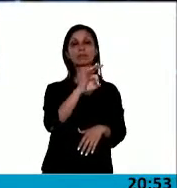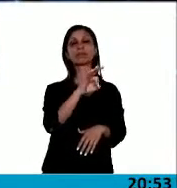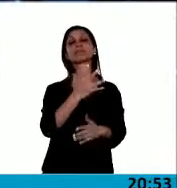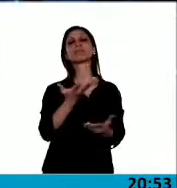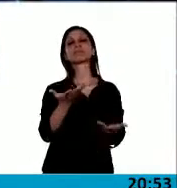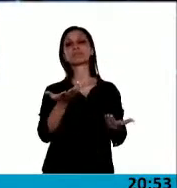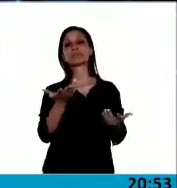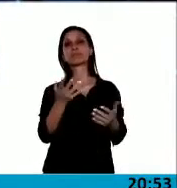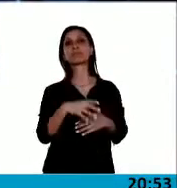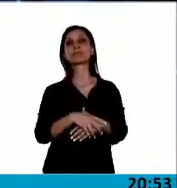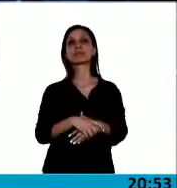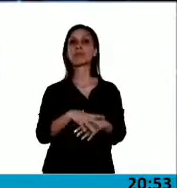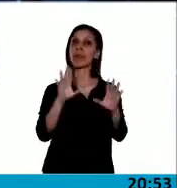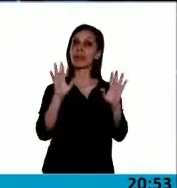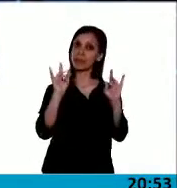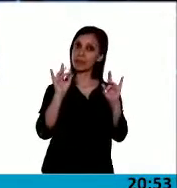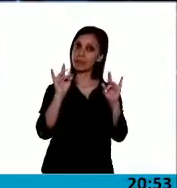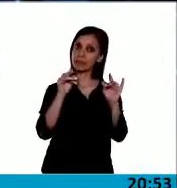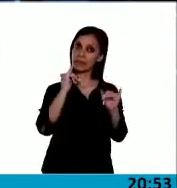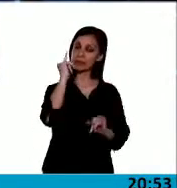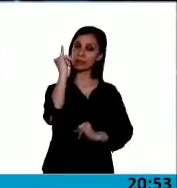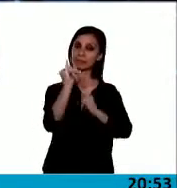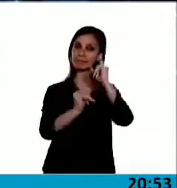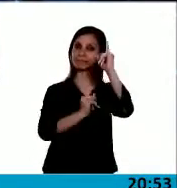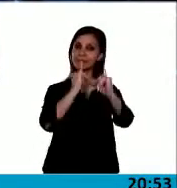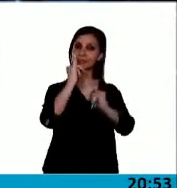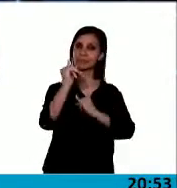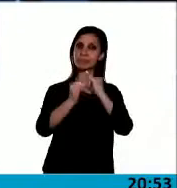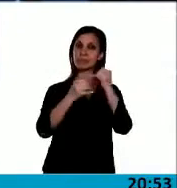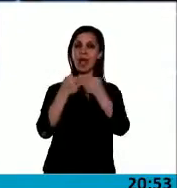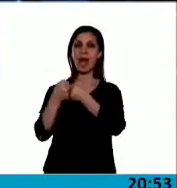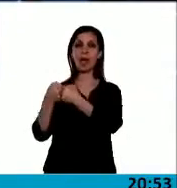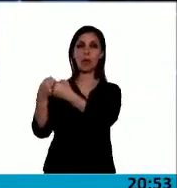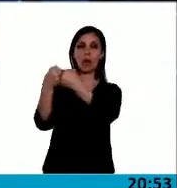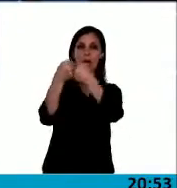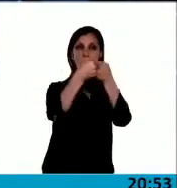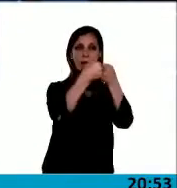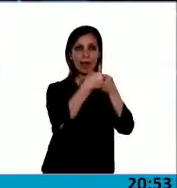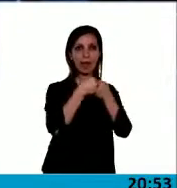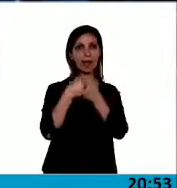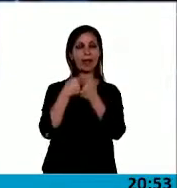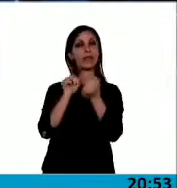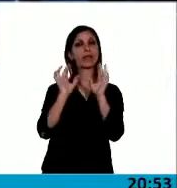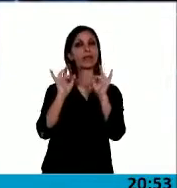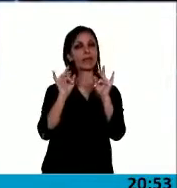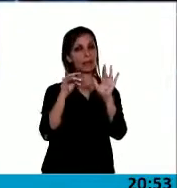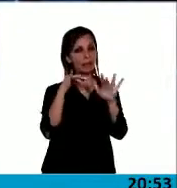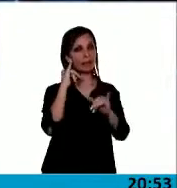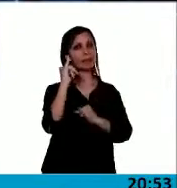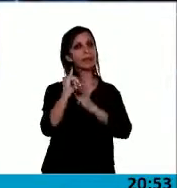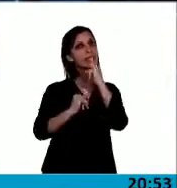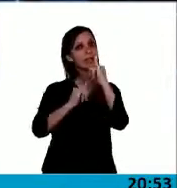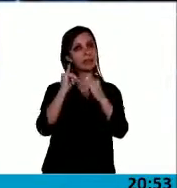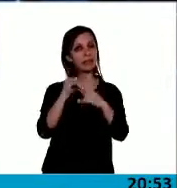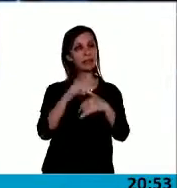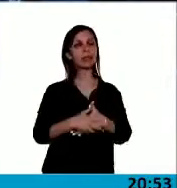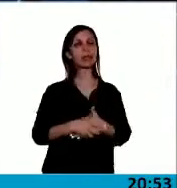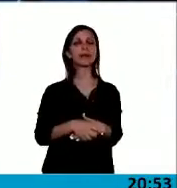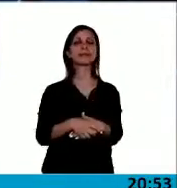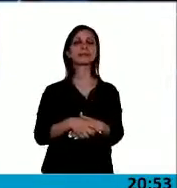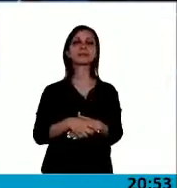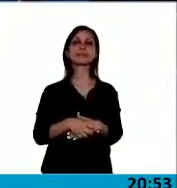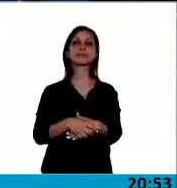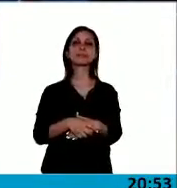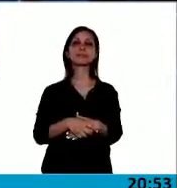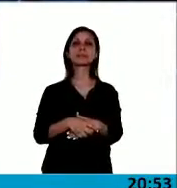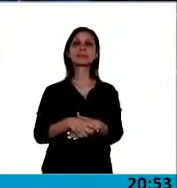es difícil explicar todos los acuerdos que se llevan adelante en la OR. Me gustaría que